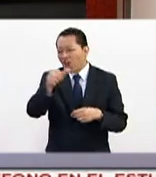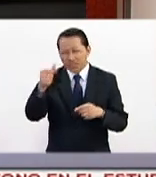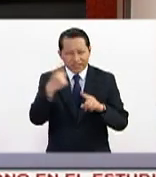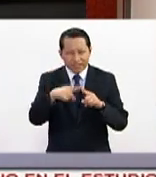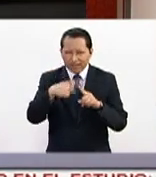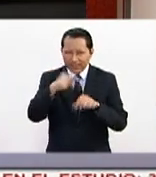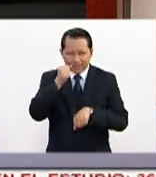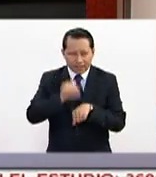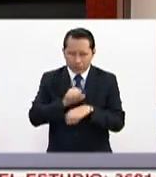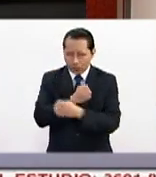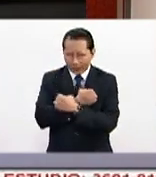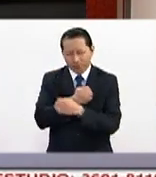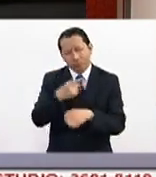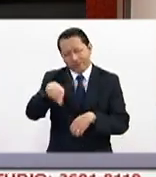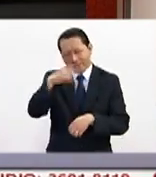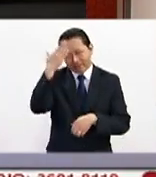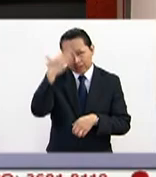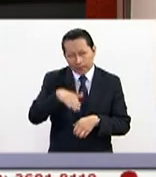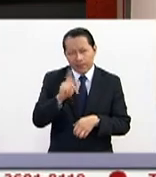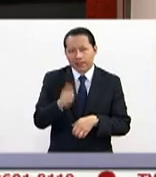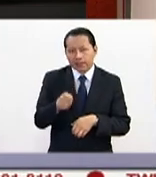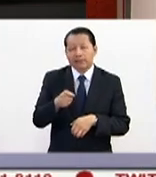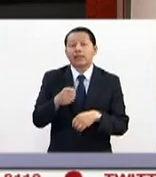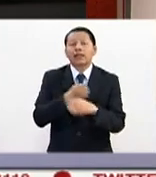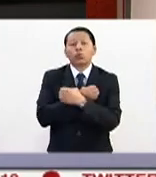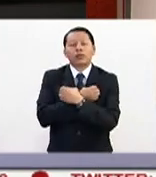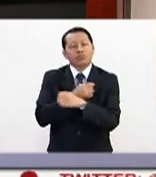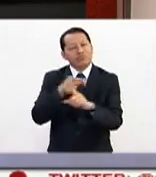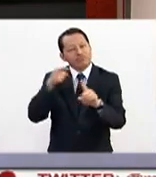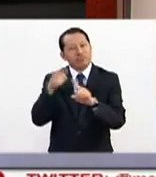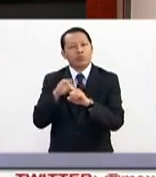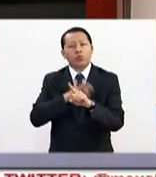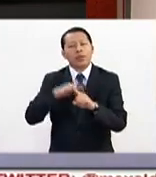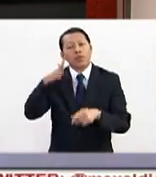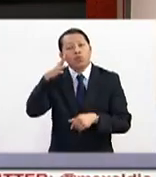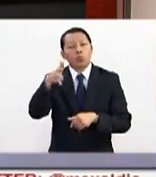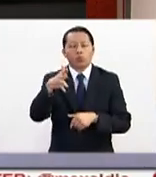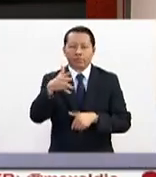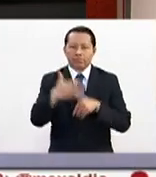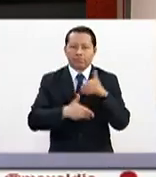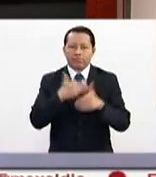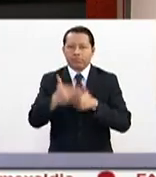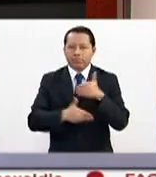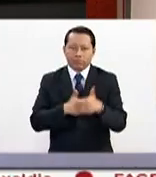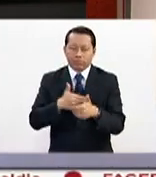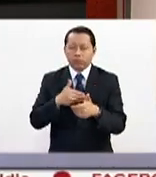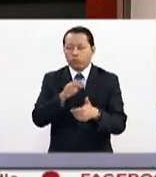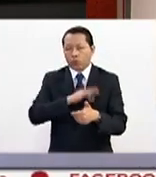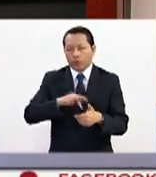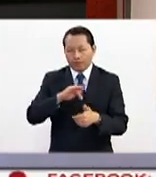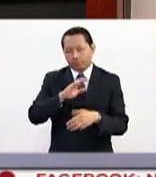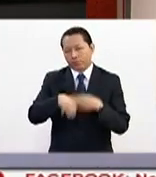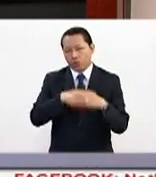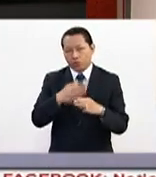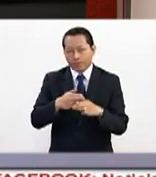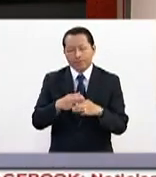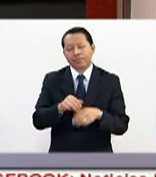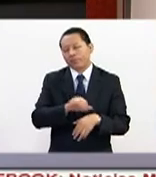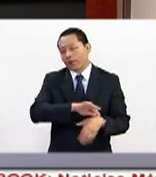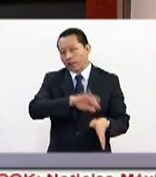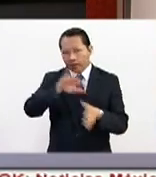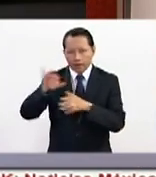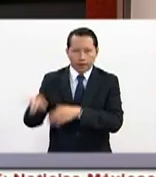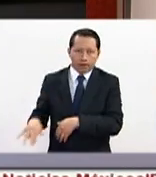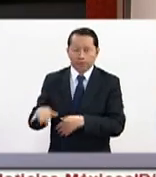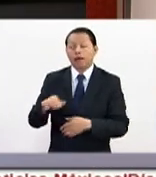educación. Como todos sabemos, la educación es sin duda el futuro y el desarrollo de todas las sociedades de nuestro mundo. Vámonos a otros temas. El